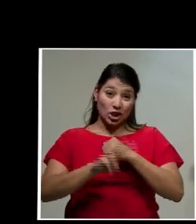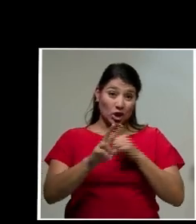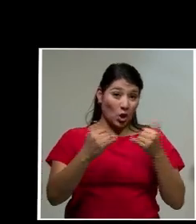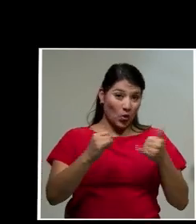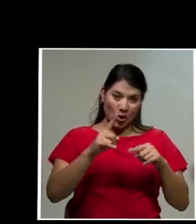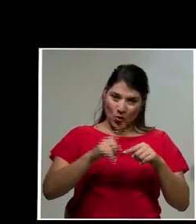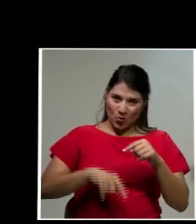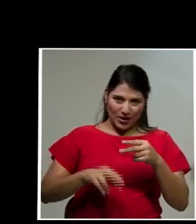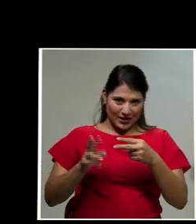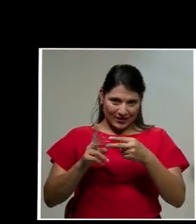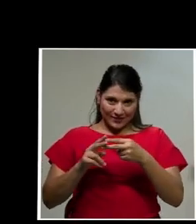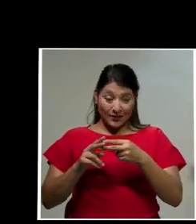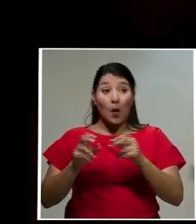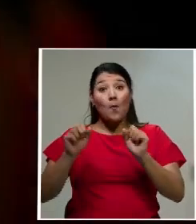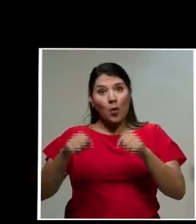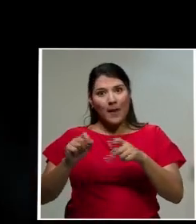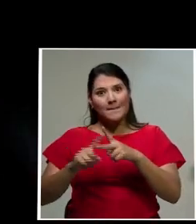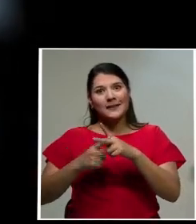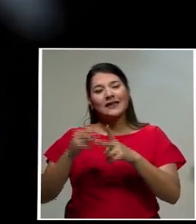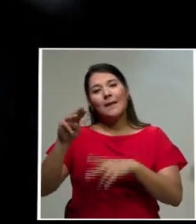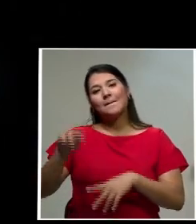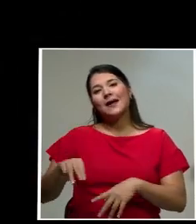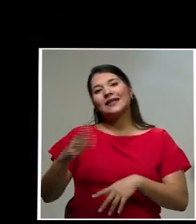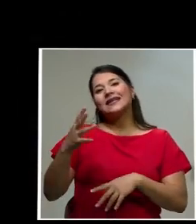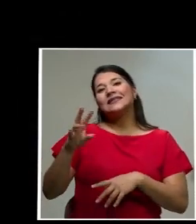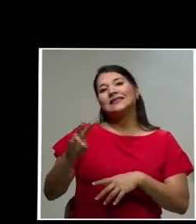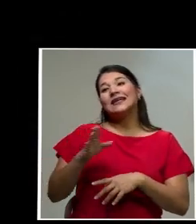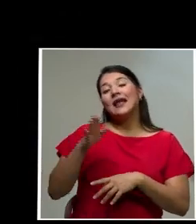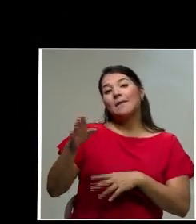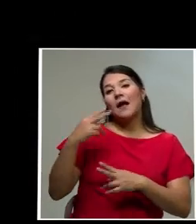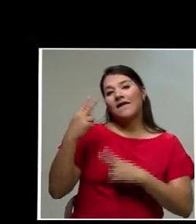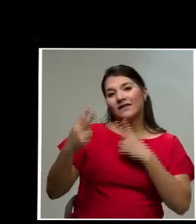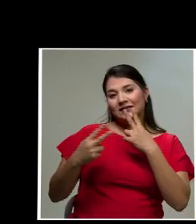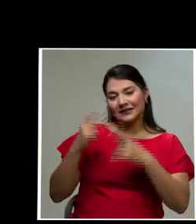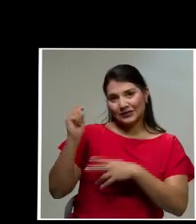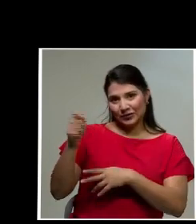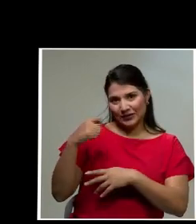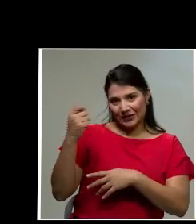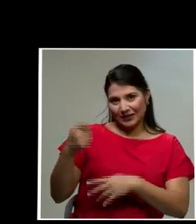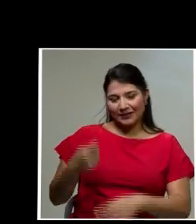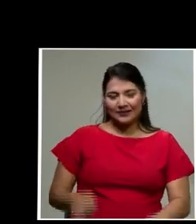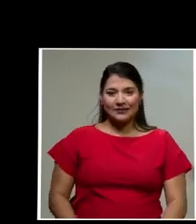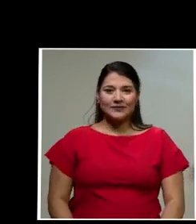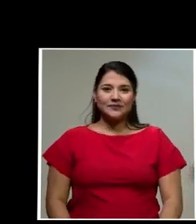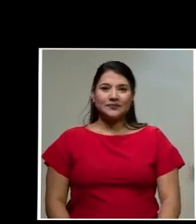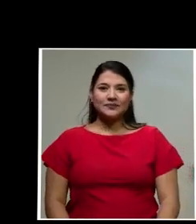erizo sería el próximo martes 17 en la visita a la Asociación Deportiva Guanacasteca.